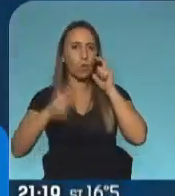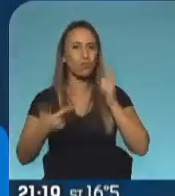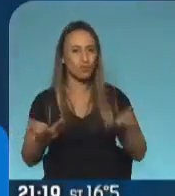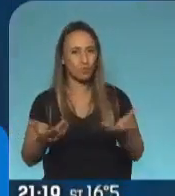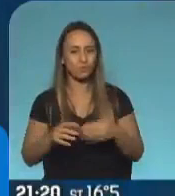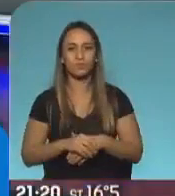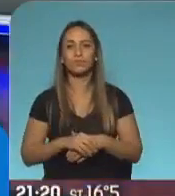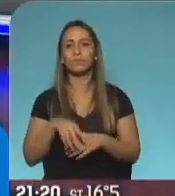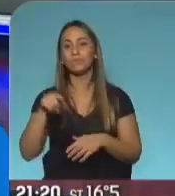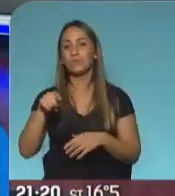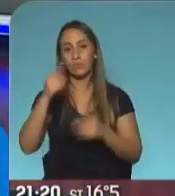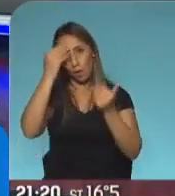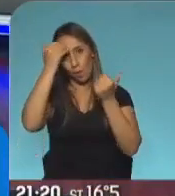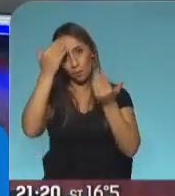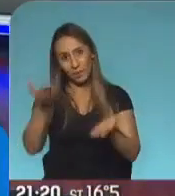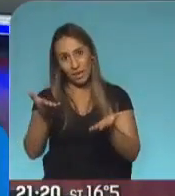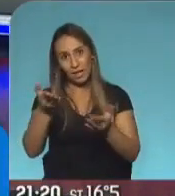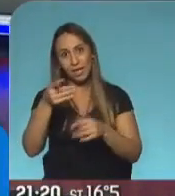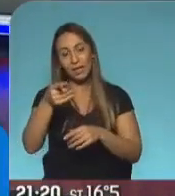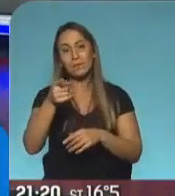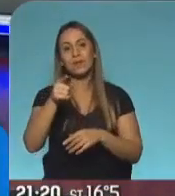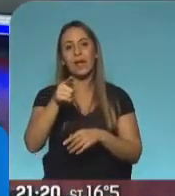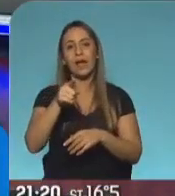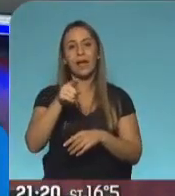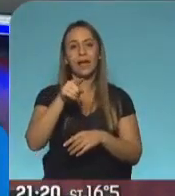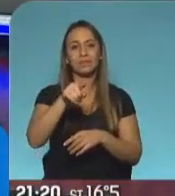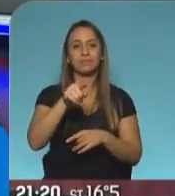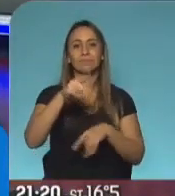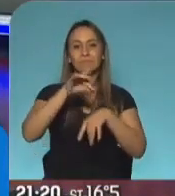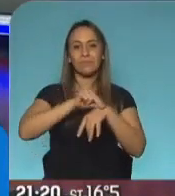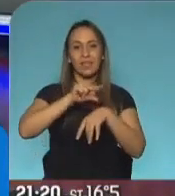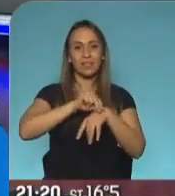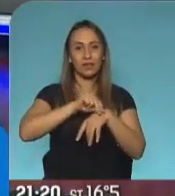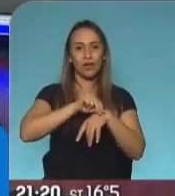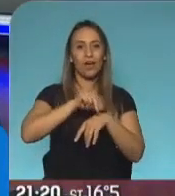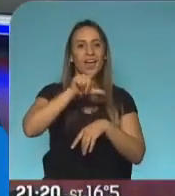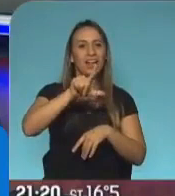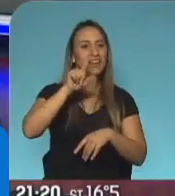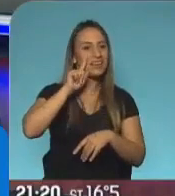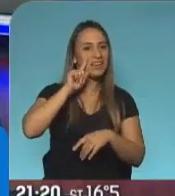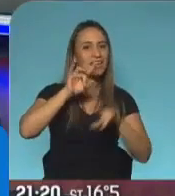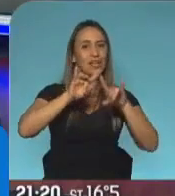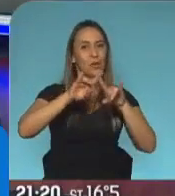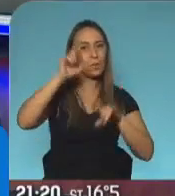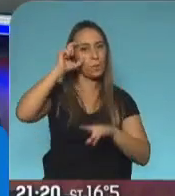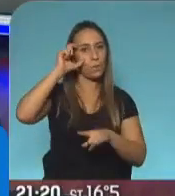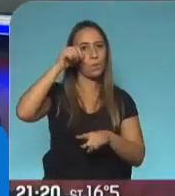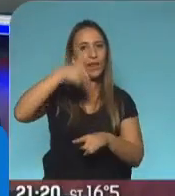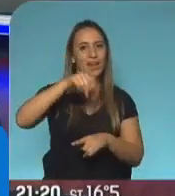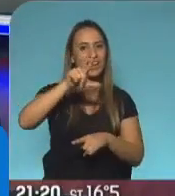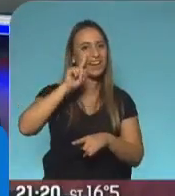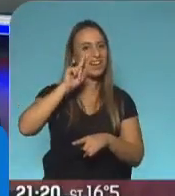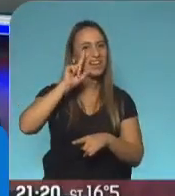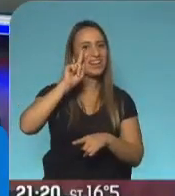homenaje para él y willy weylandt es el primer médico oftalmólogo